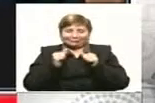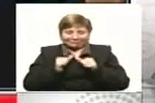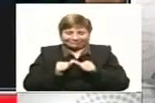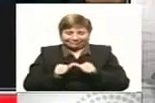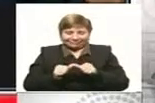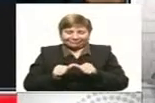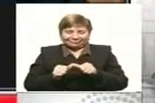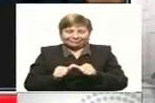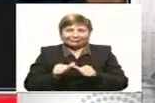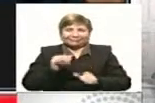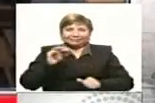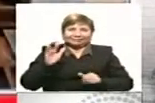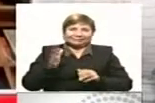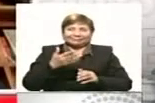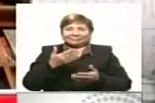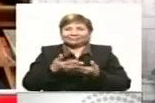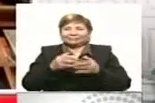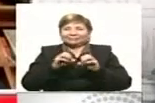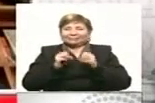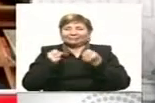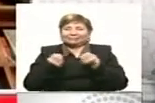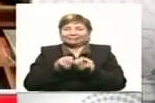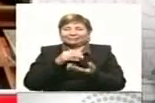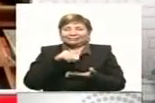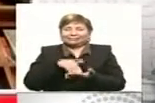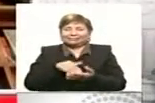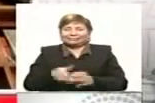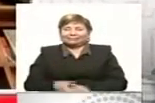nuestra décima sesión descentralizada.